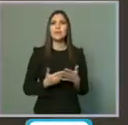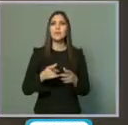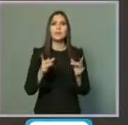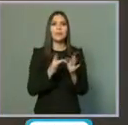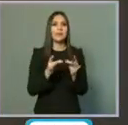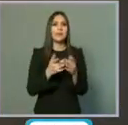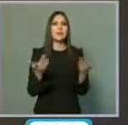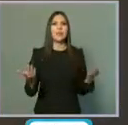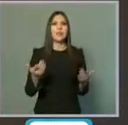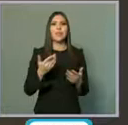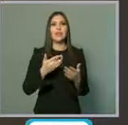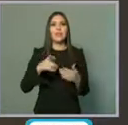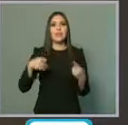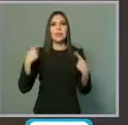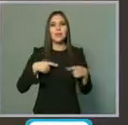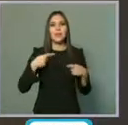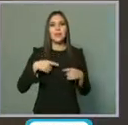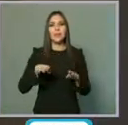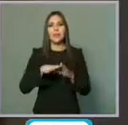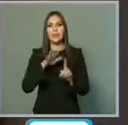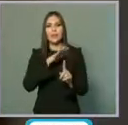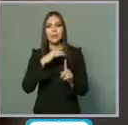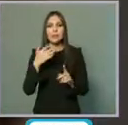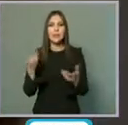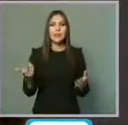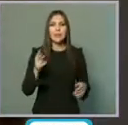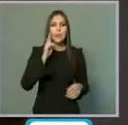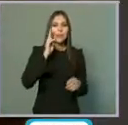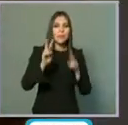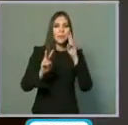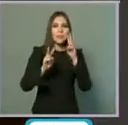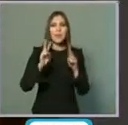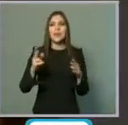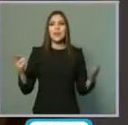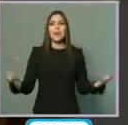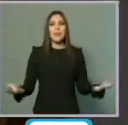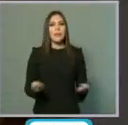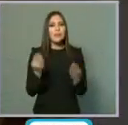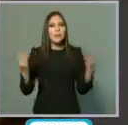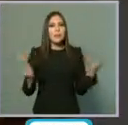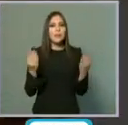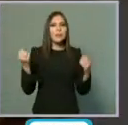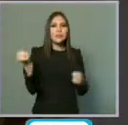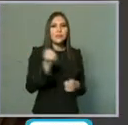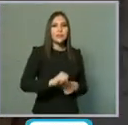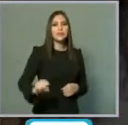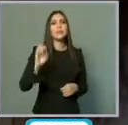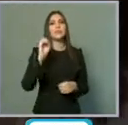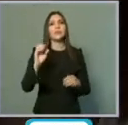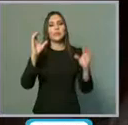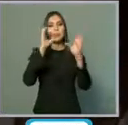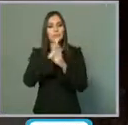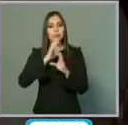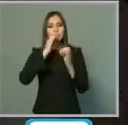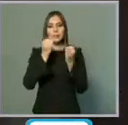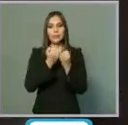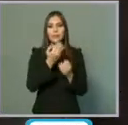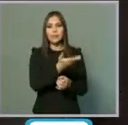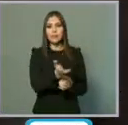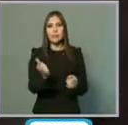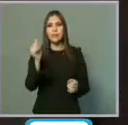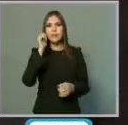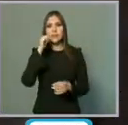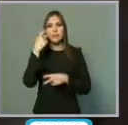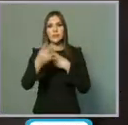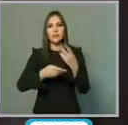bueno, nosotros Bueno. como público, la verdad es que ves a bailarines, ves a cantantes, ¿no? Como ustedes que se